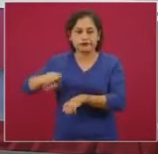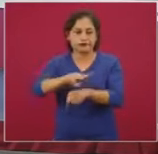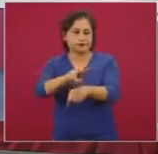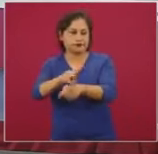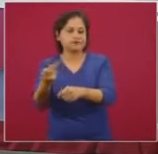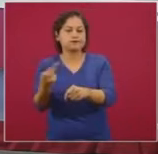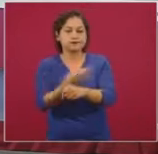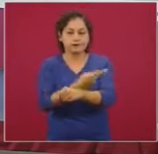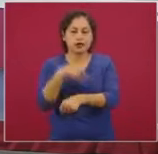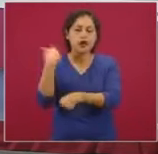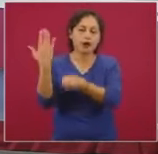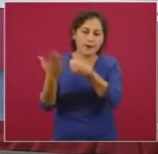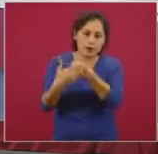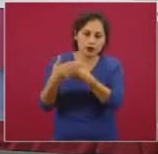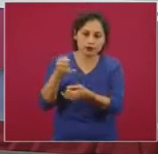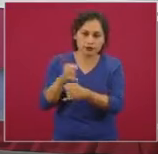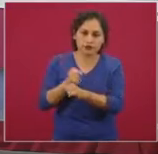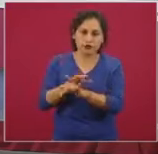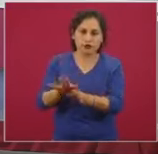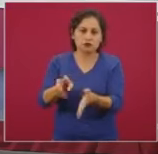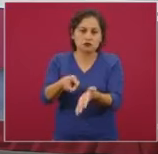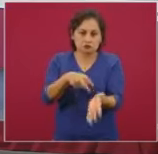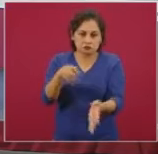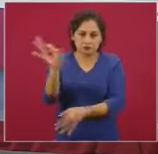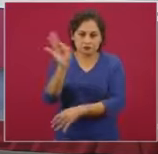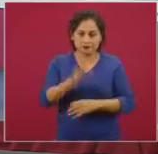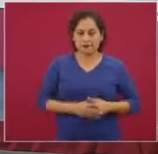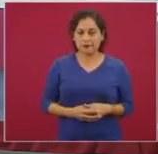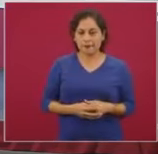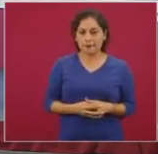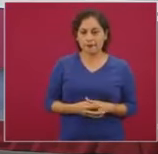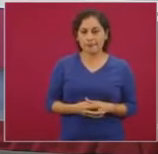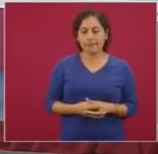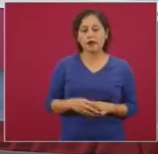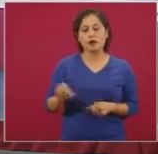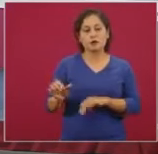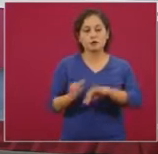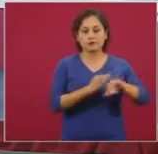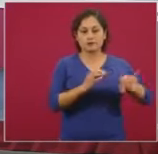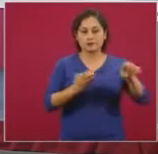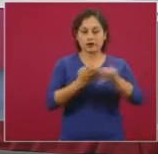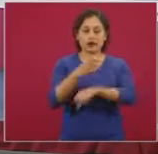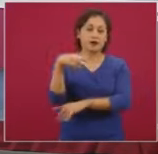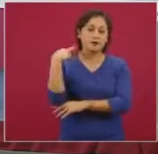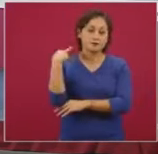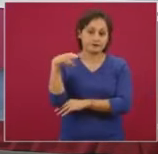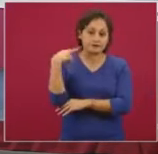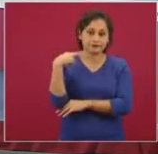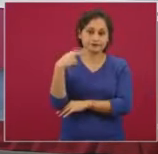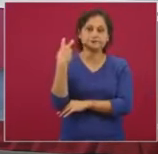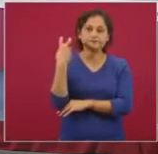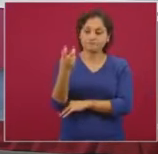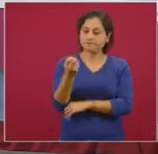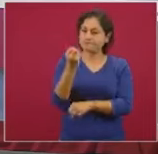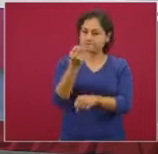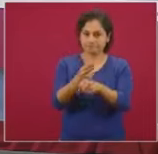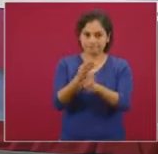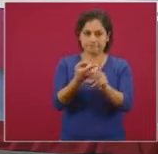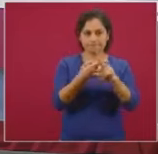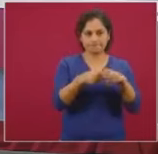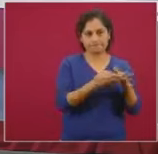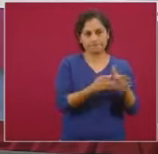próximas publicaciones del boletín. La siguiente. El estado de Veracruz, también de los que inició tempranamente, desde